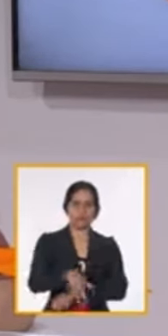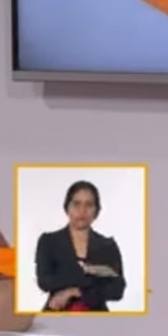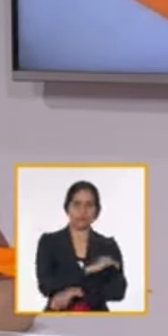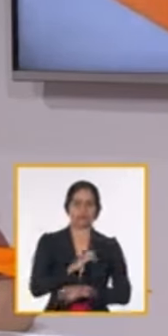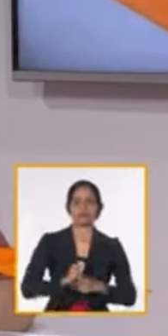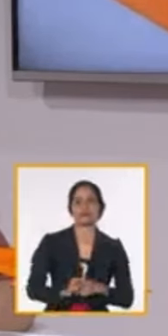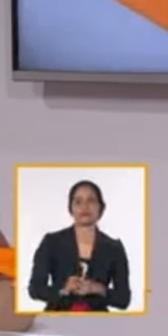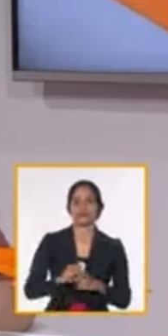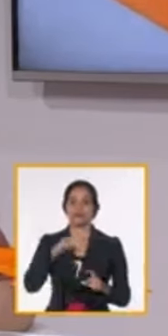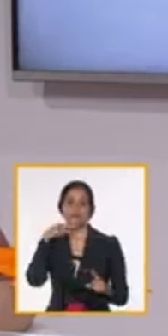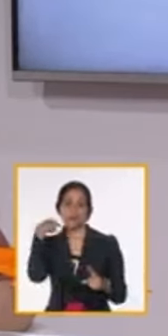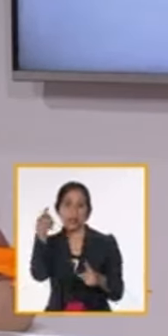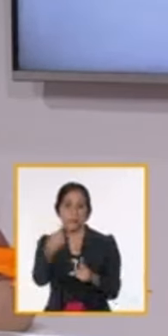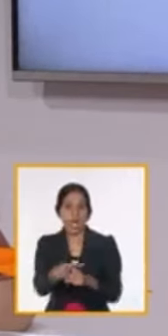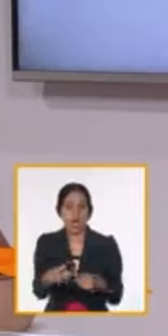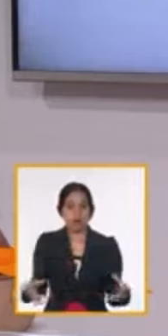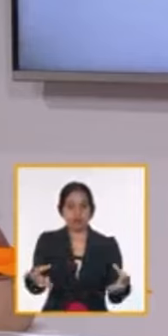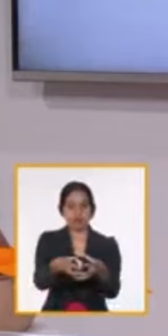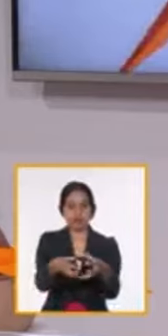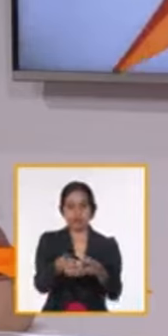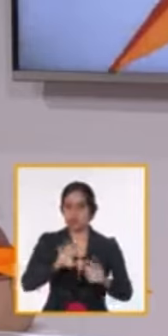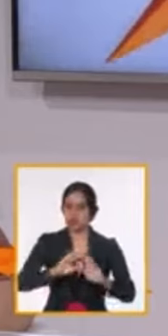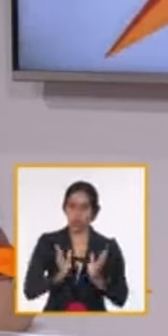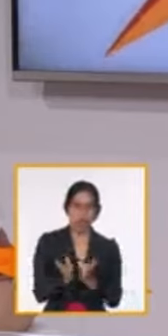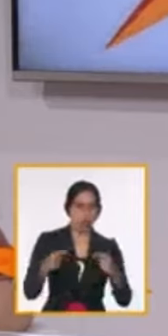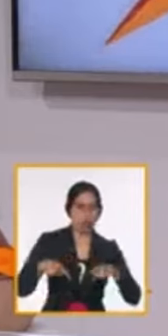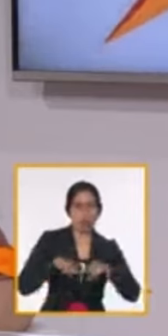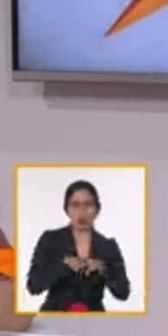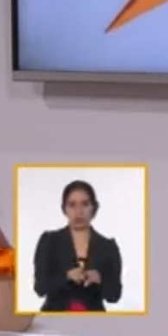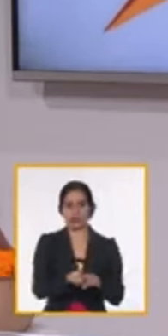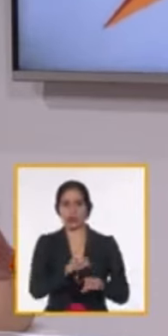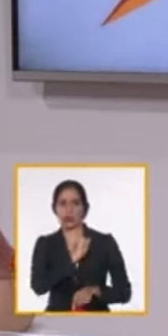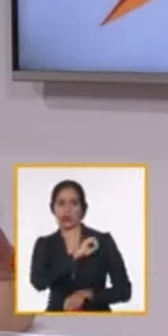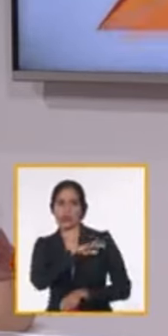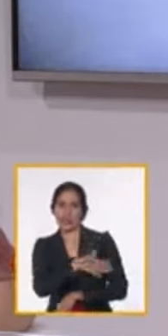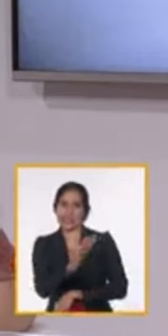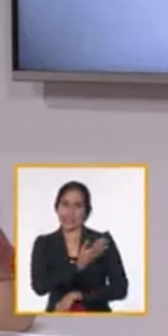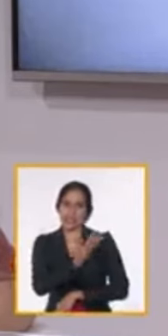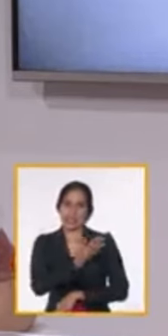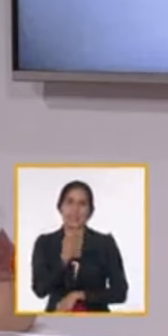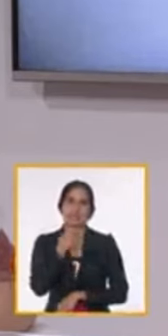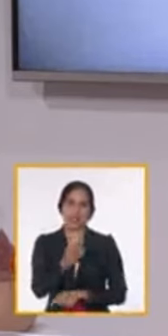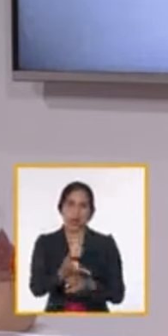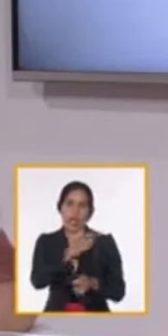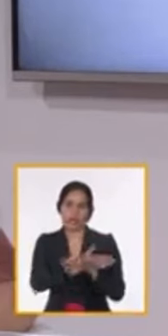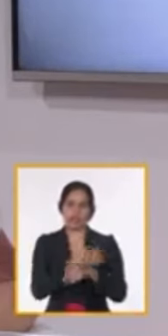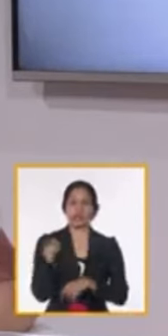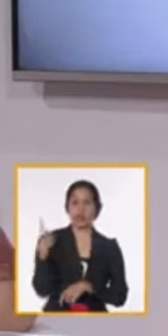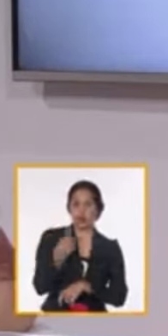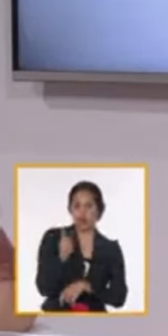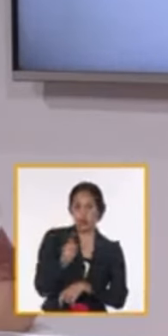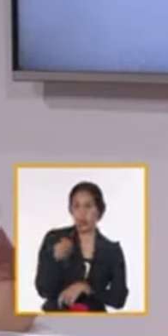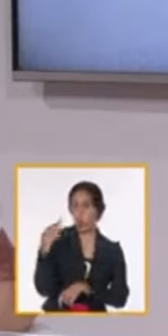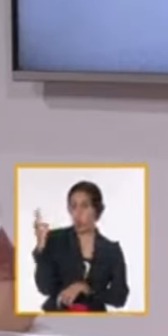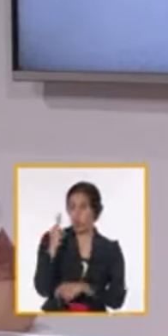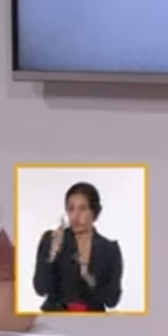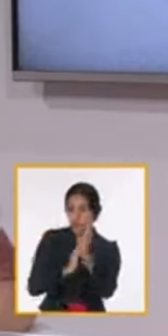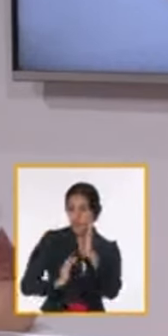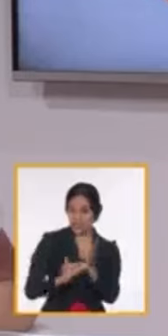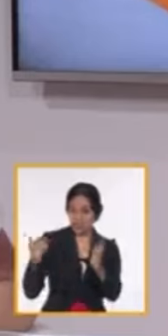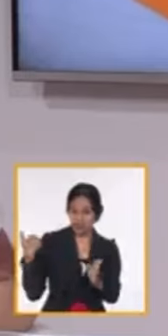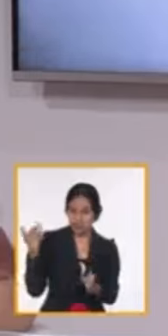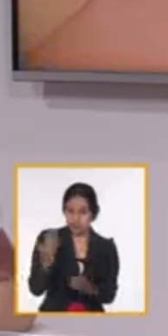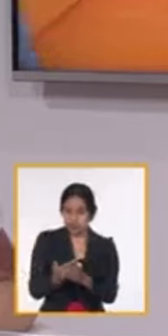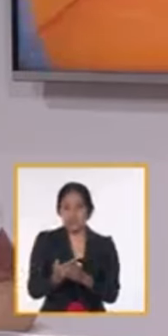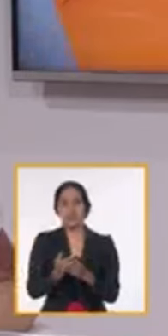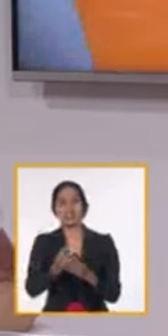que están en Gaza como en el resto de Palestina. Y como dijo Lía, por 8 meses hemos estado siendo testigos de un brutal